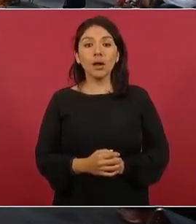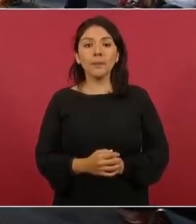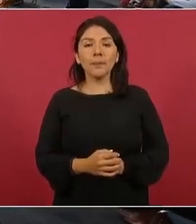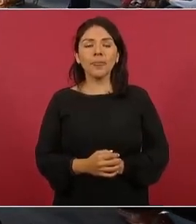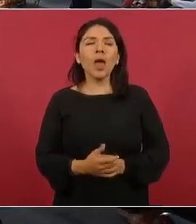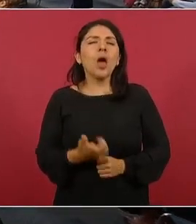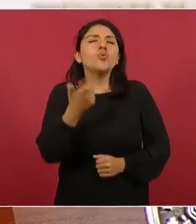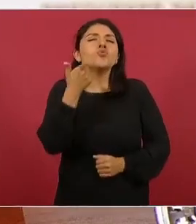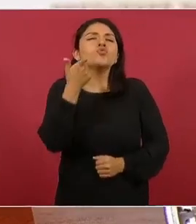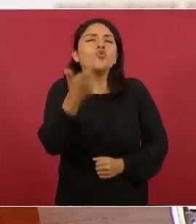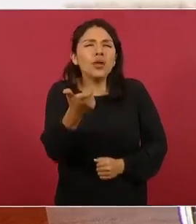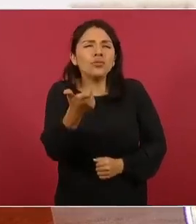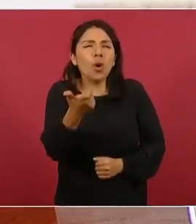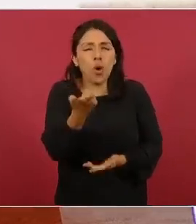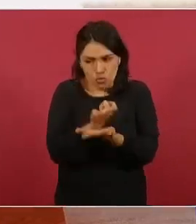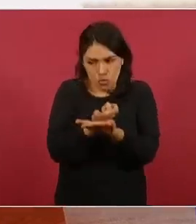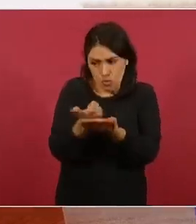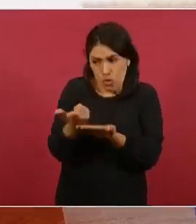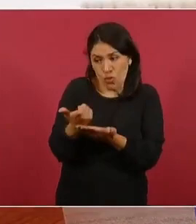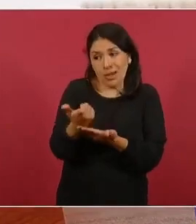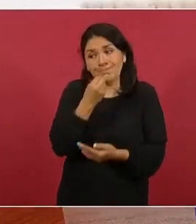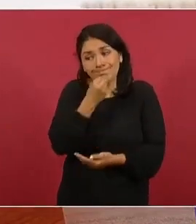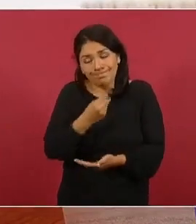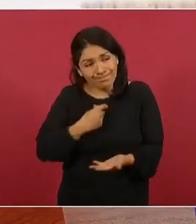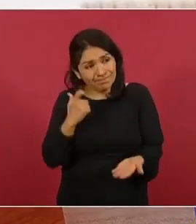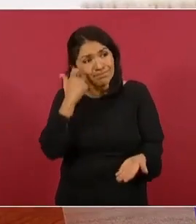hubiesen cobrado por los cuarteles,